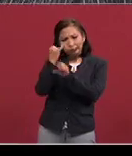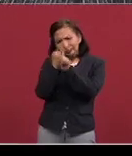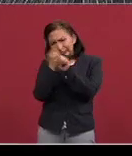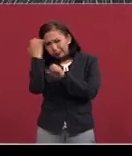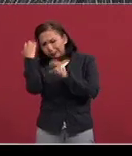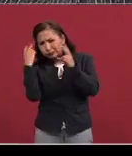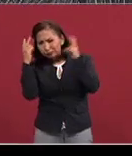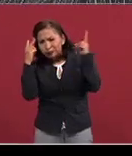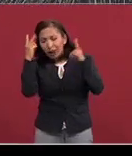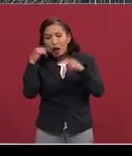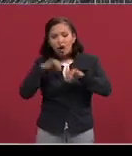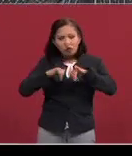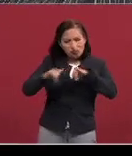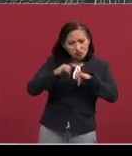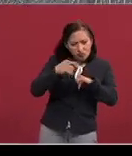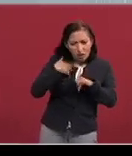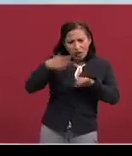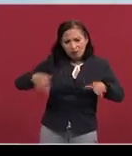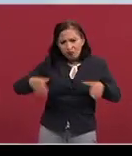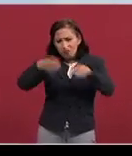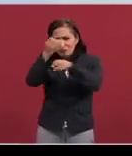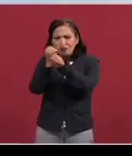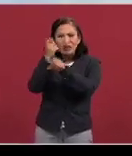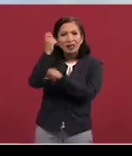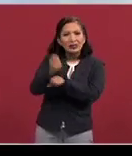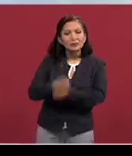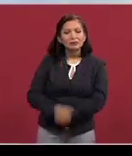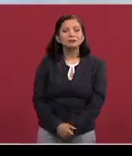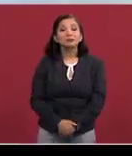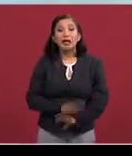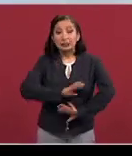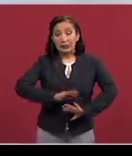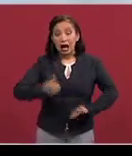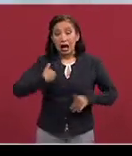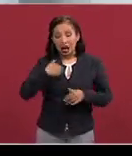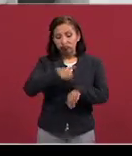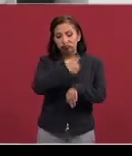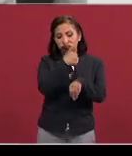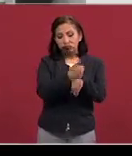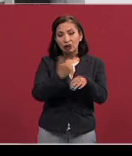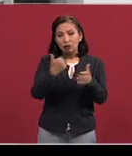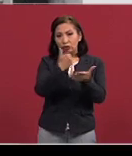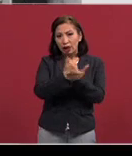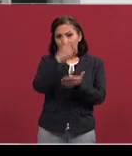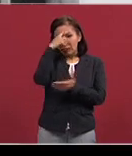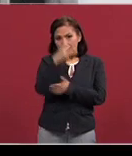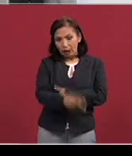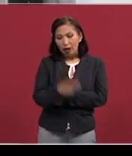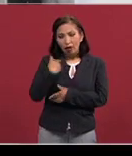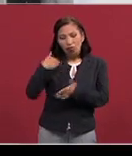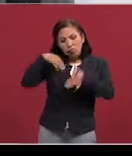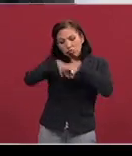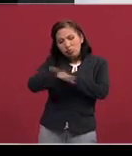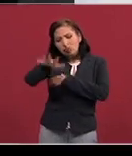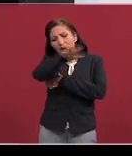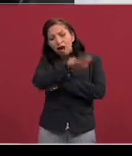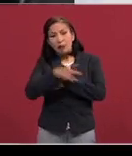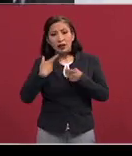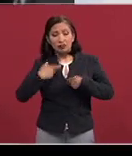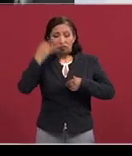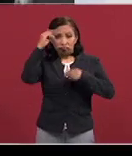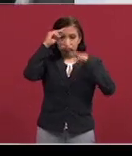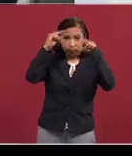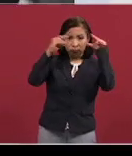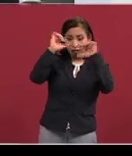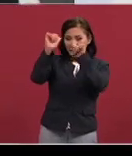explorador, geólogo y vulcanólogo. Ya radicado en la Ciudad de México e inmerso en el círculo de